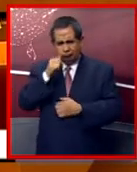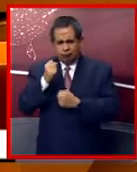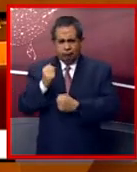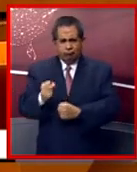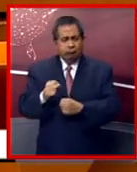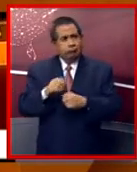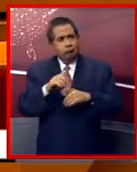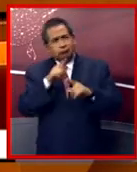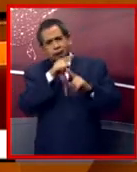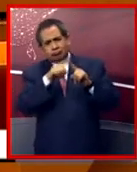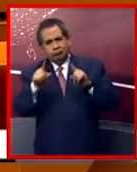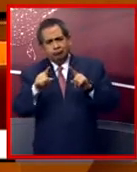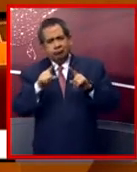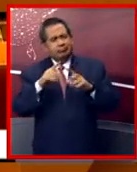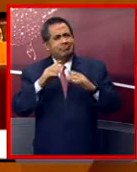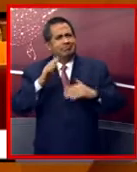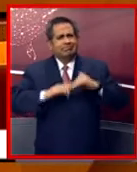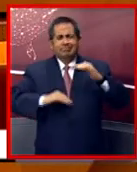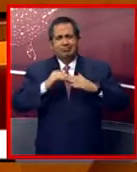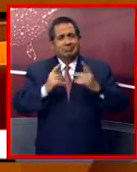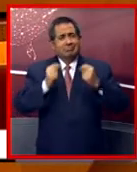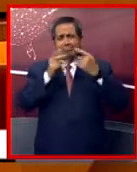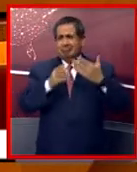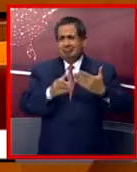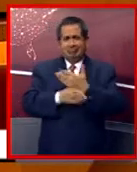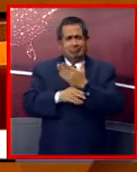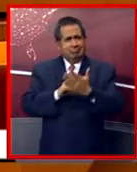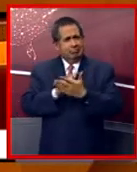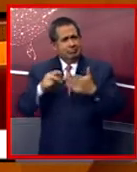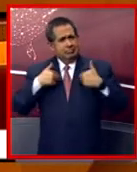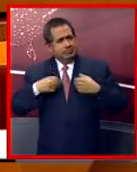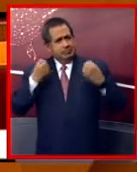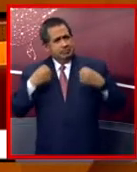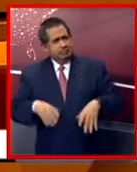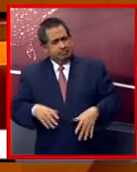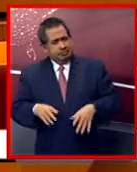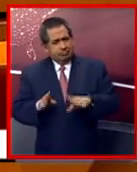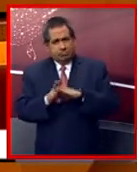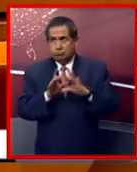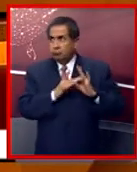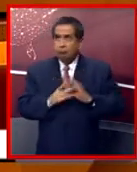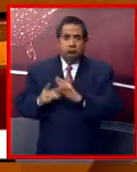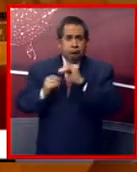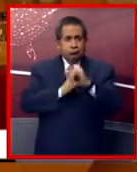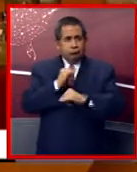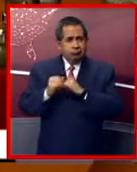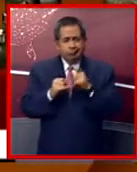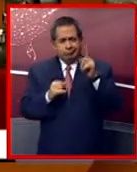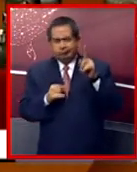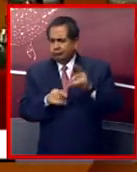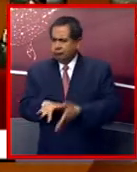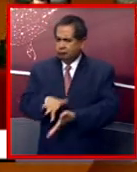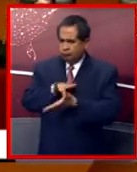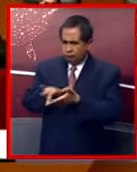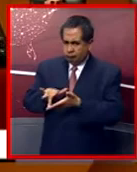contra tal transgresión de los derechos humanos y de la cooperación internacional.